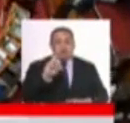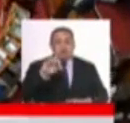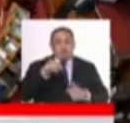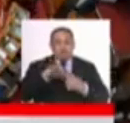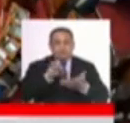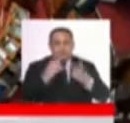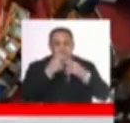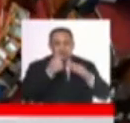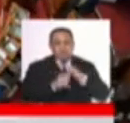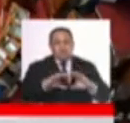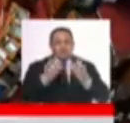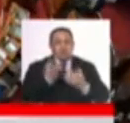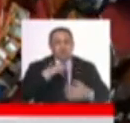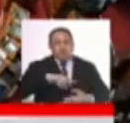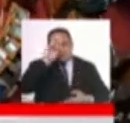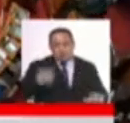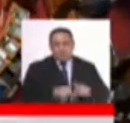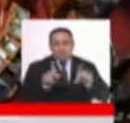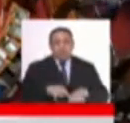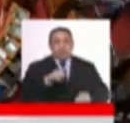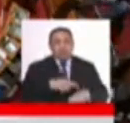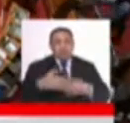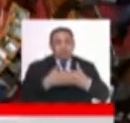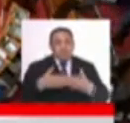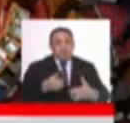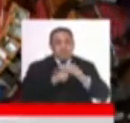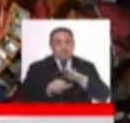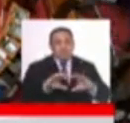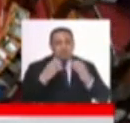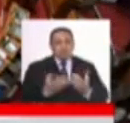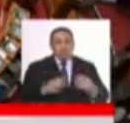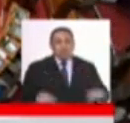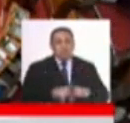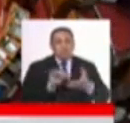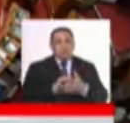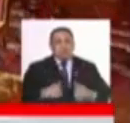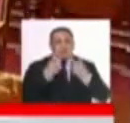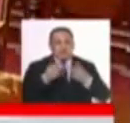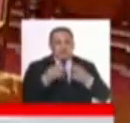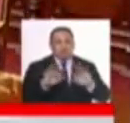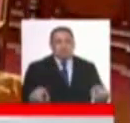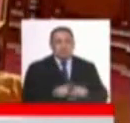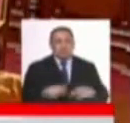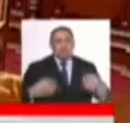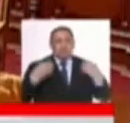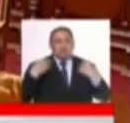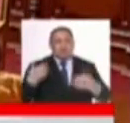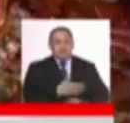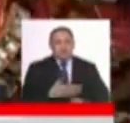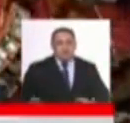ha impresionado la entrada de Dina Boluarte, muy empoderada. Está muy bien, no tiene por qué entrar tampoco con el rabo tras pajas, el tras patas, digamos. Claro.